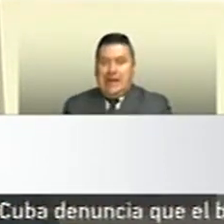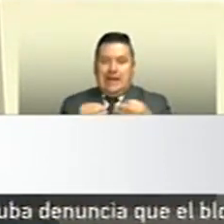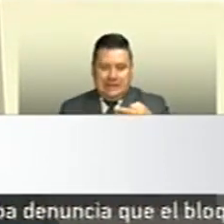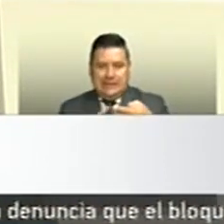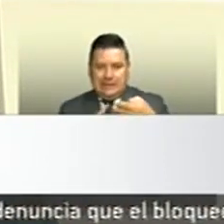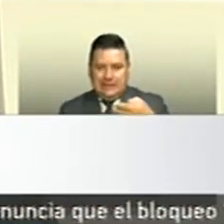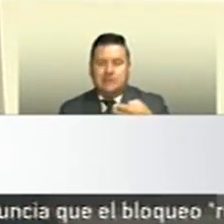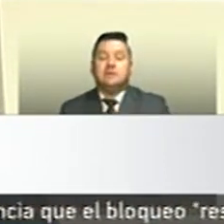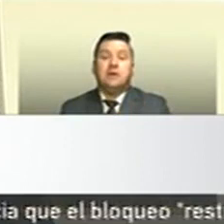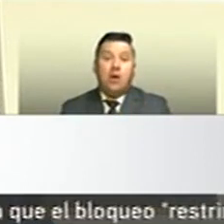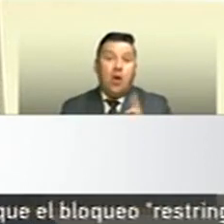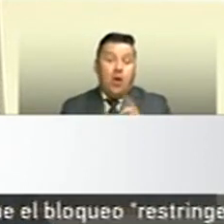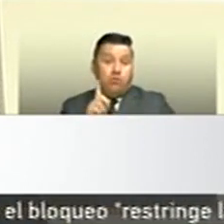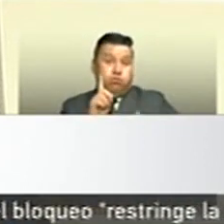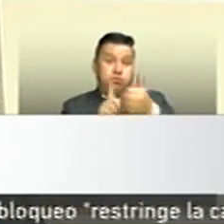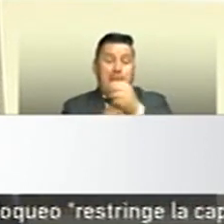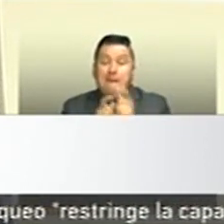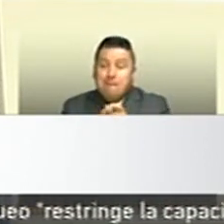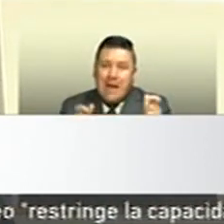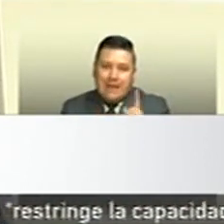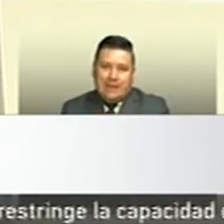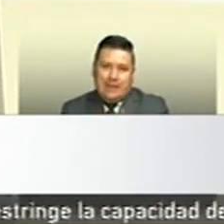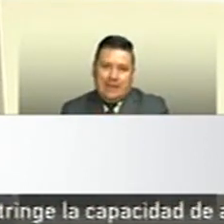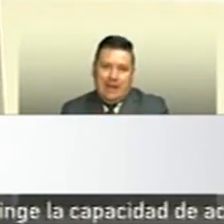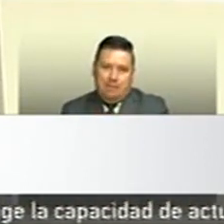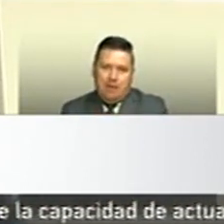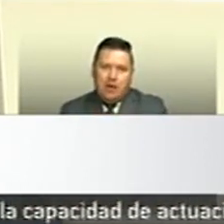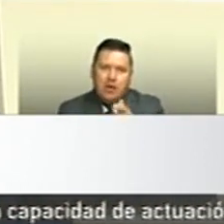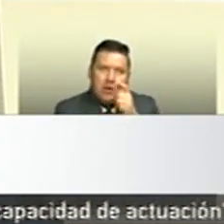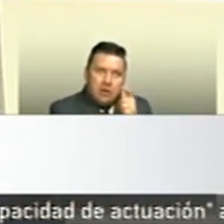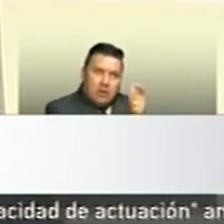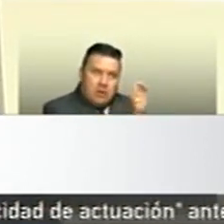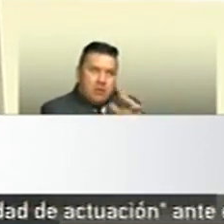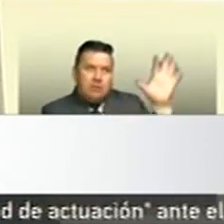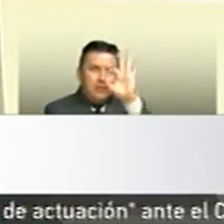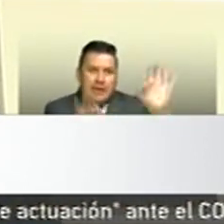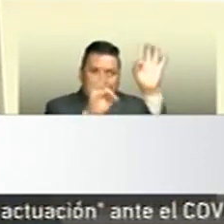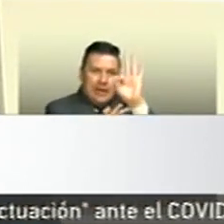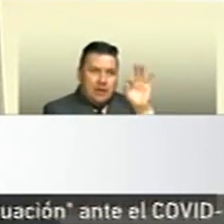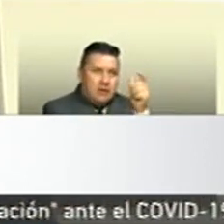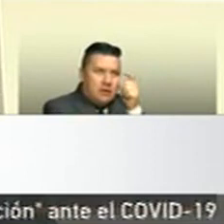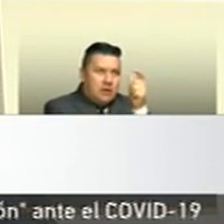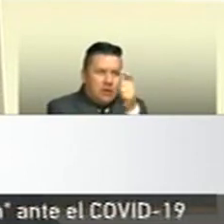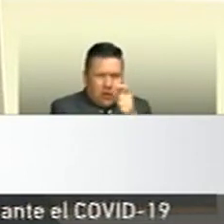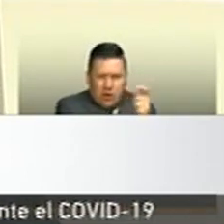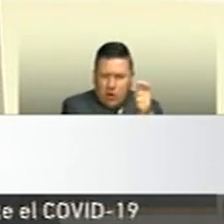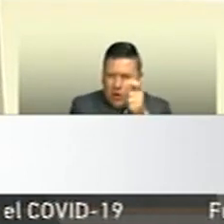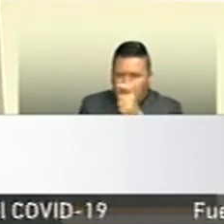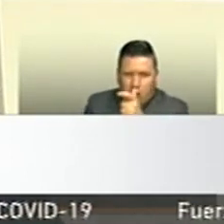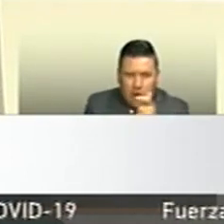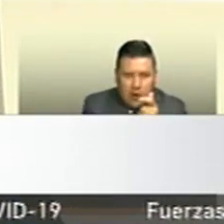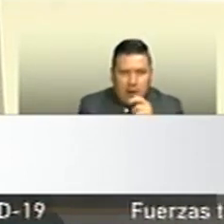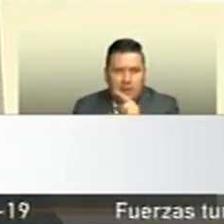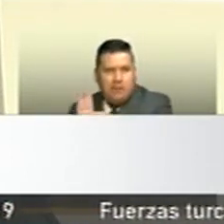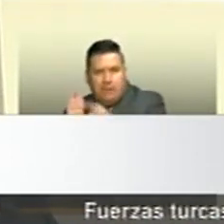primera, lograr un mayor tiempo para el seguimiento del comportamiento de la epidemia y específicamente de las medidas que